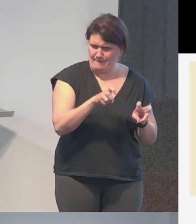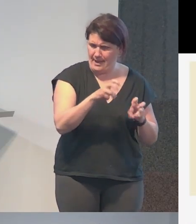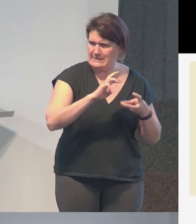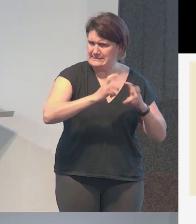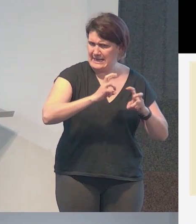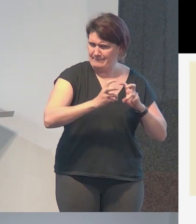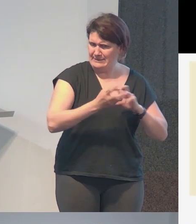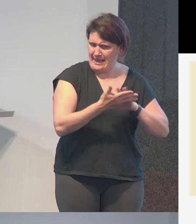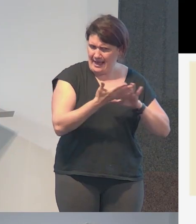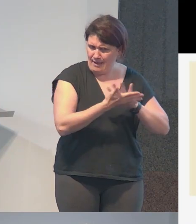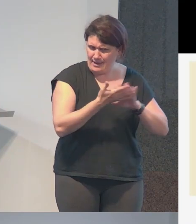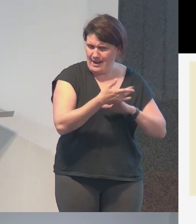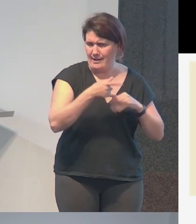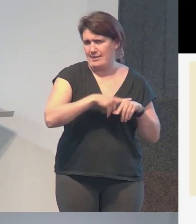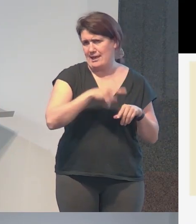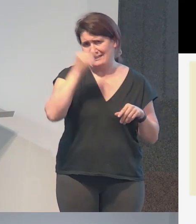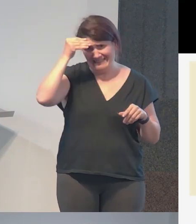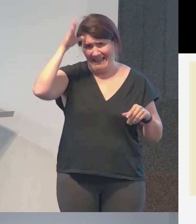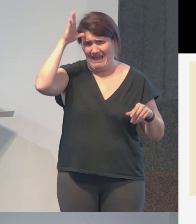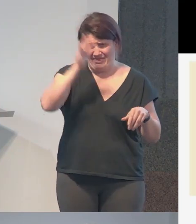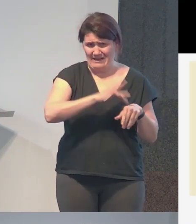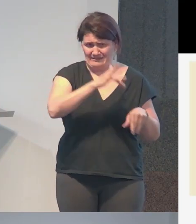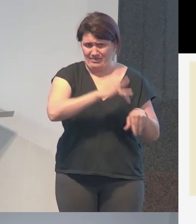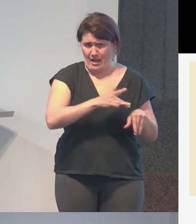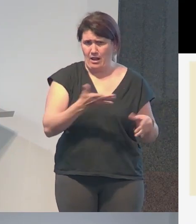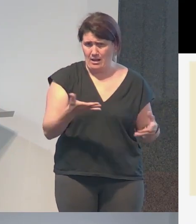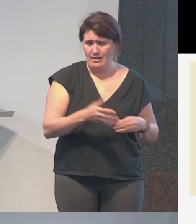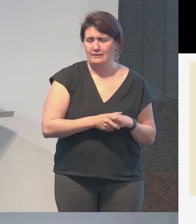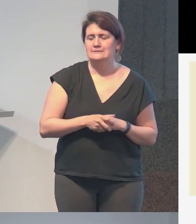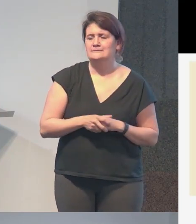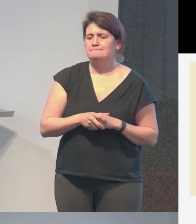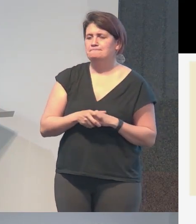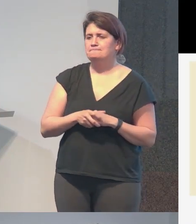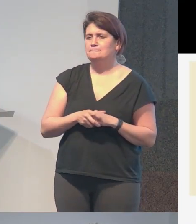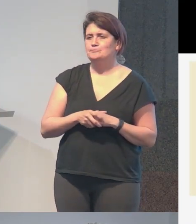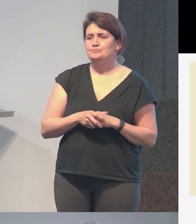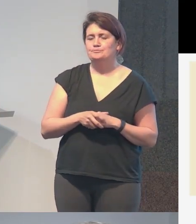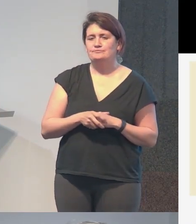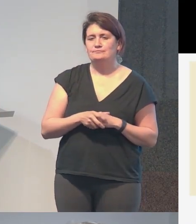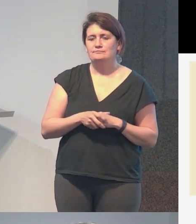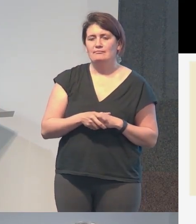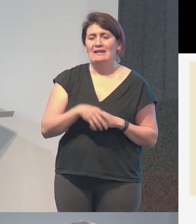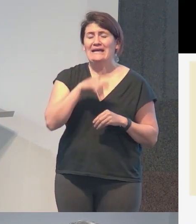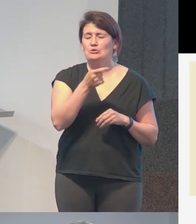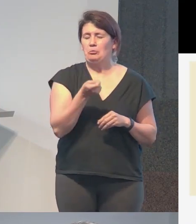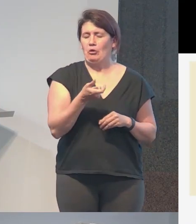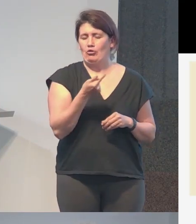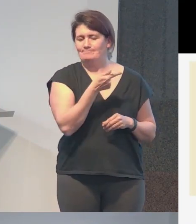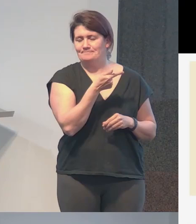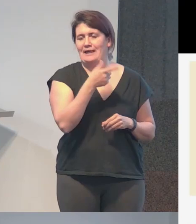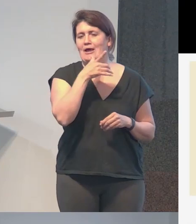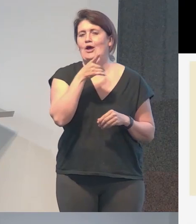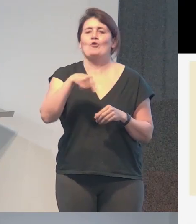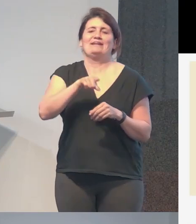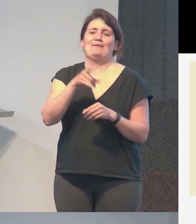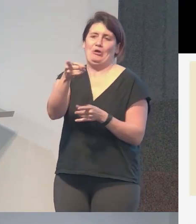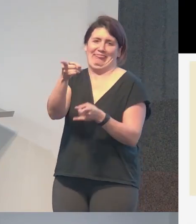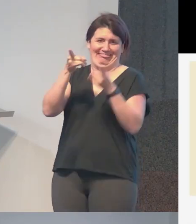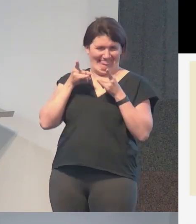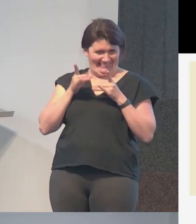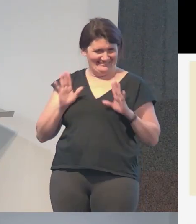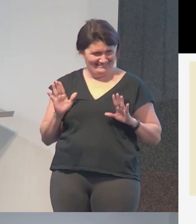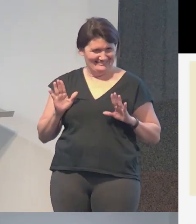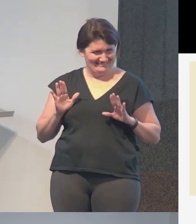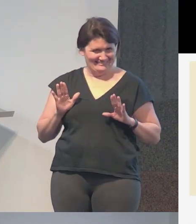sobre inteligencia artificial, le he ido directamente a preguntar. Y ha sido un poco para engancharos, ¿no? Para